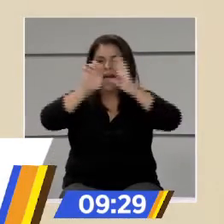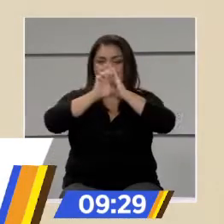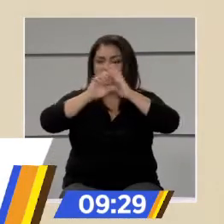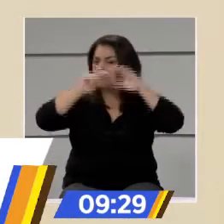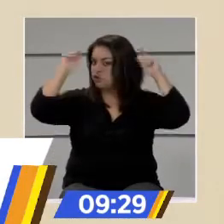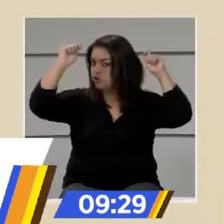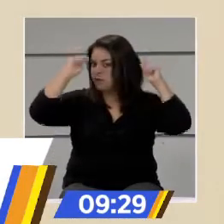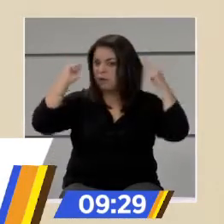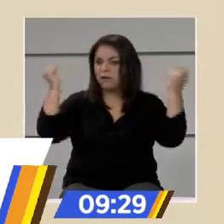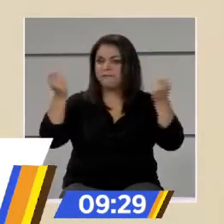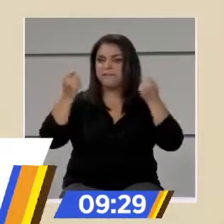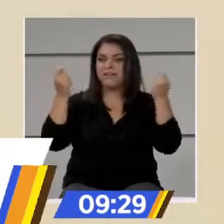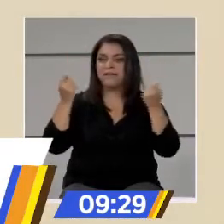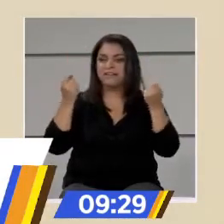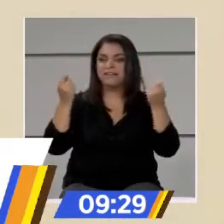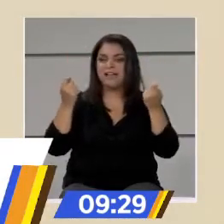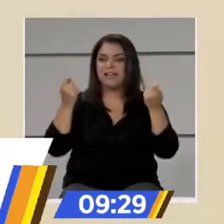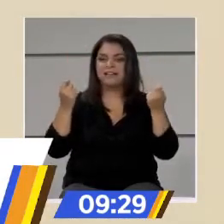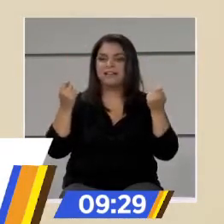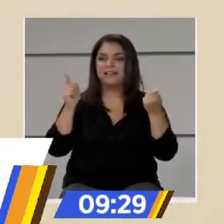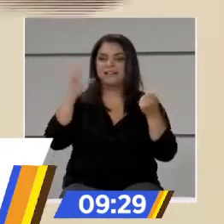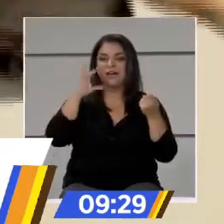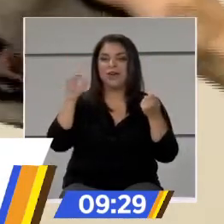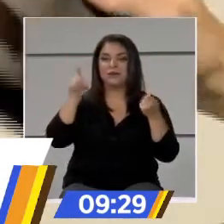sea, creo que está al revés. Ay, perdón.